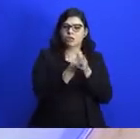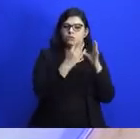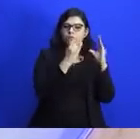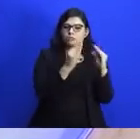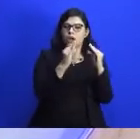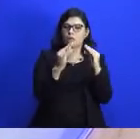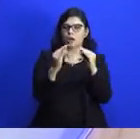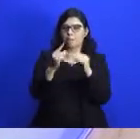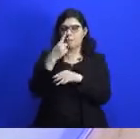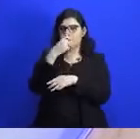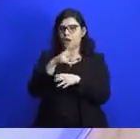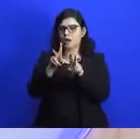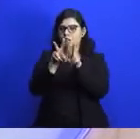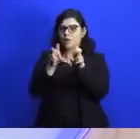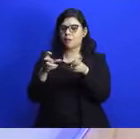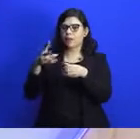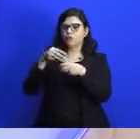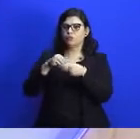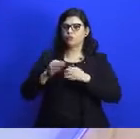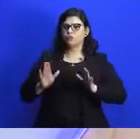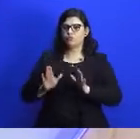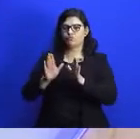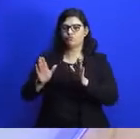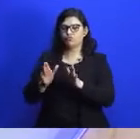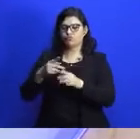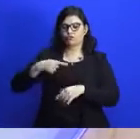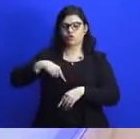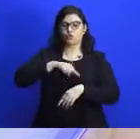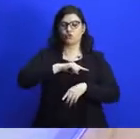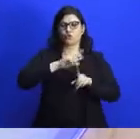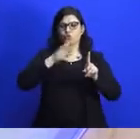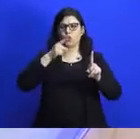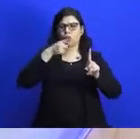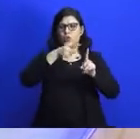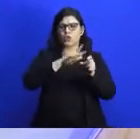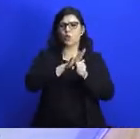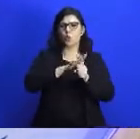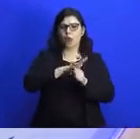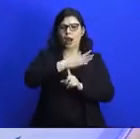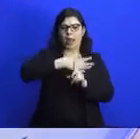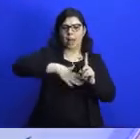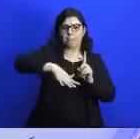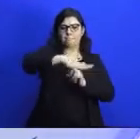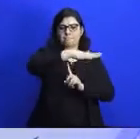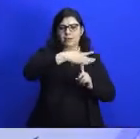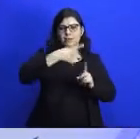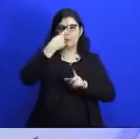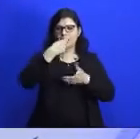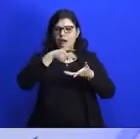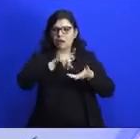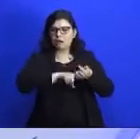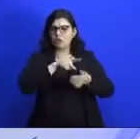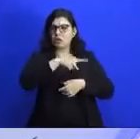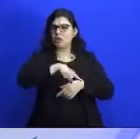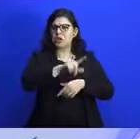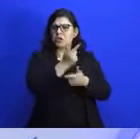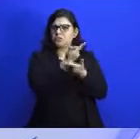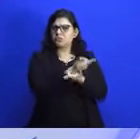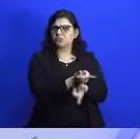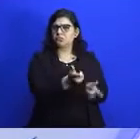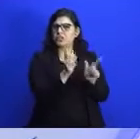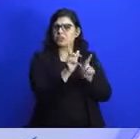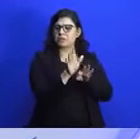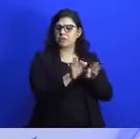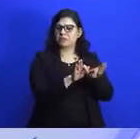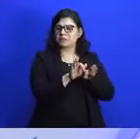impulsen la inclusión. Nuestro objetivo es asegurar ambientes donde puedan desarrollar al máximo su potencial. El día de